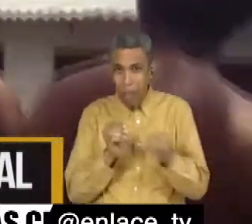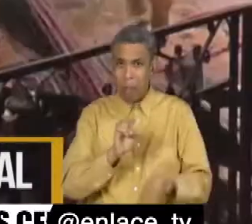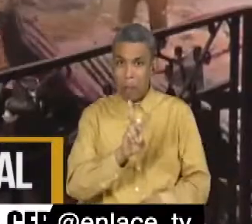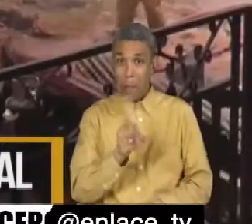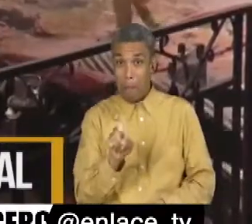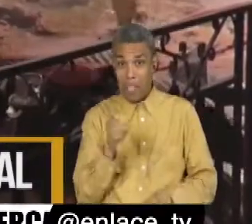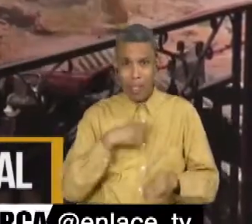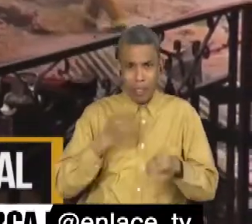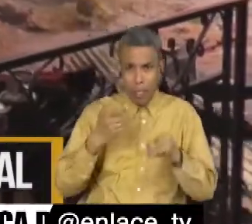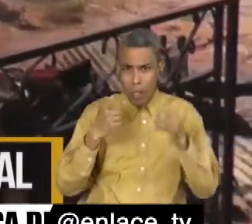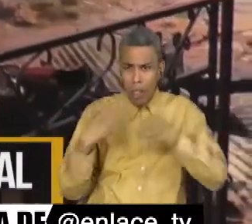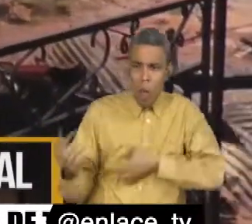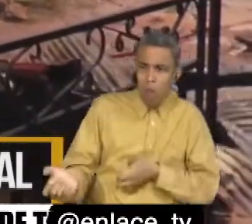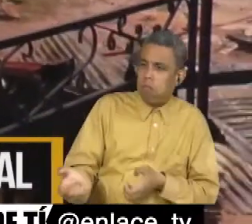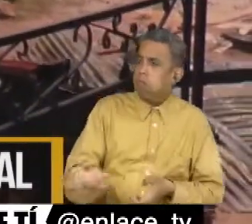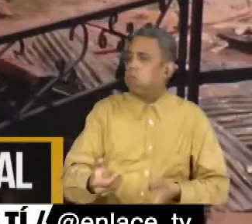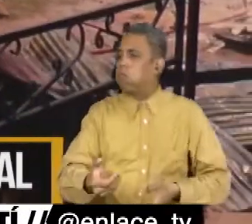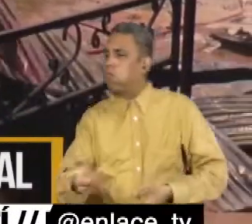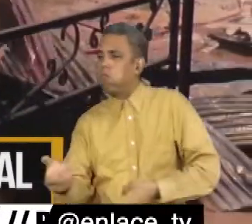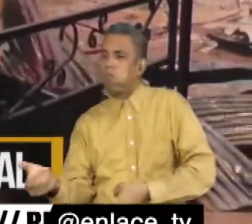en 2 viviendas